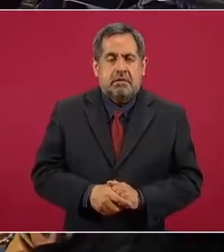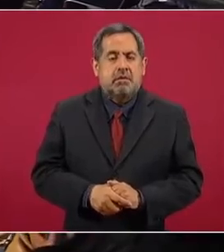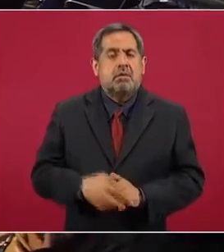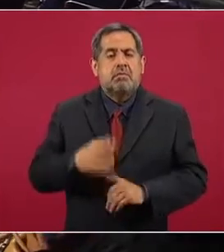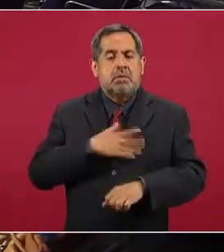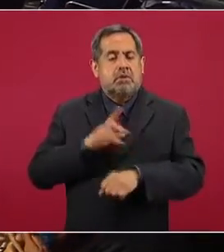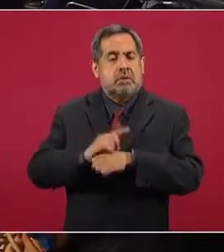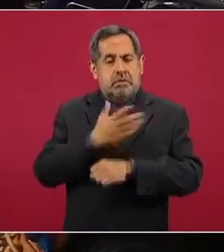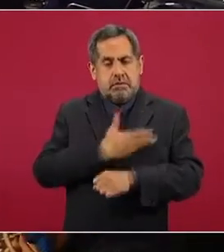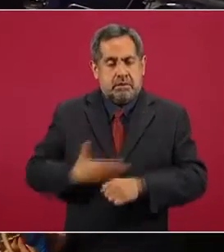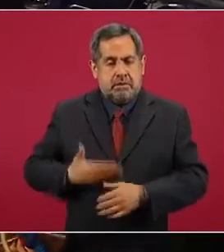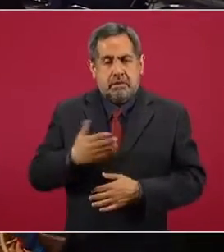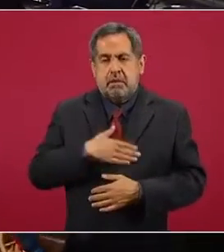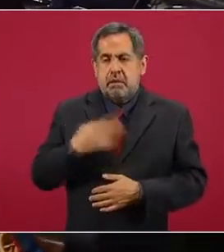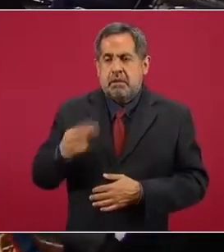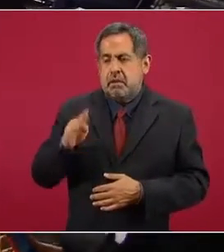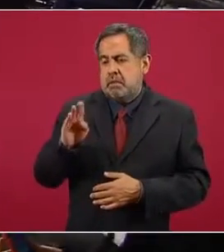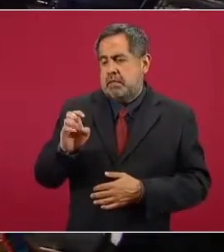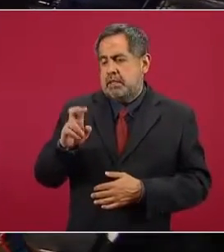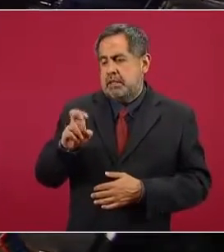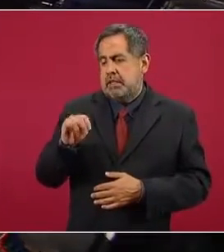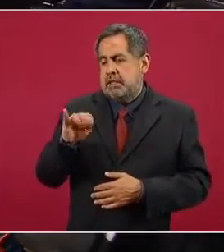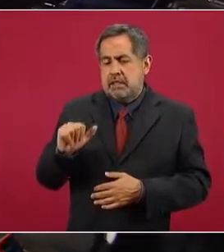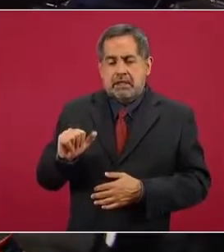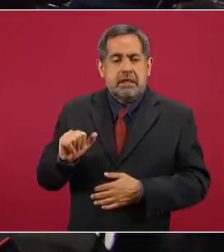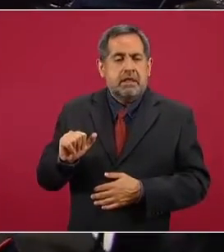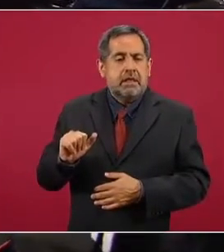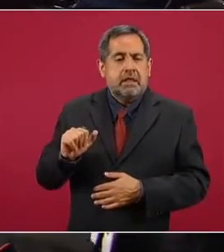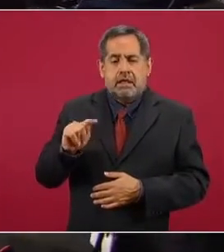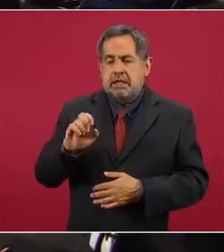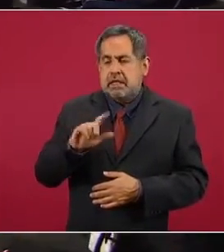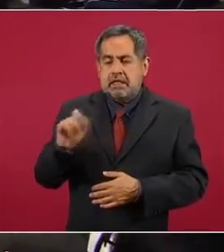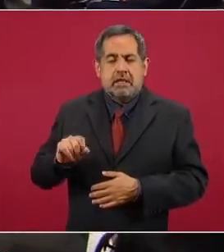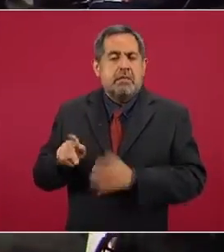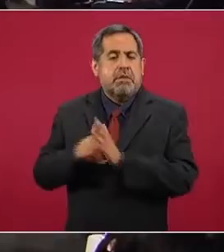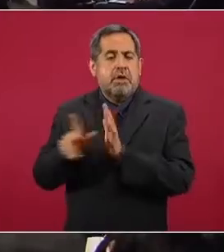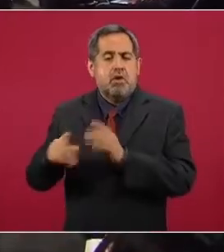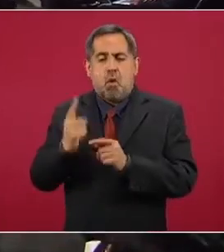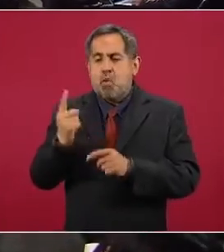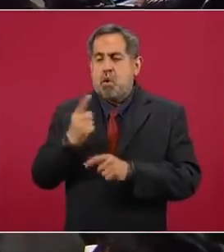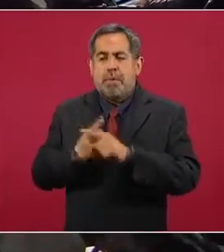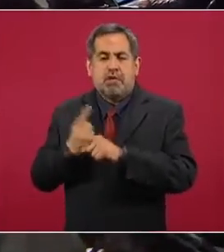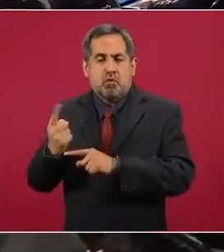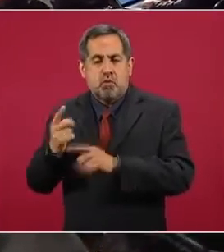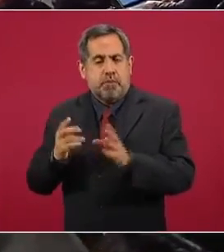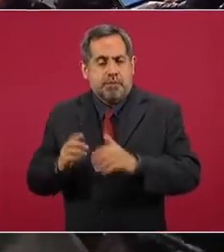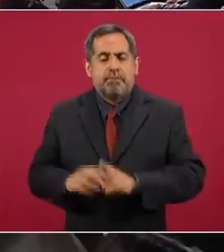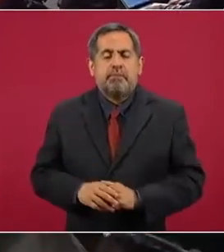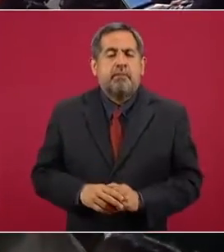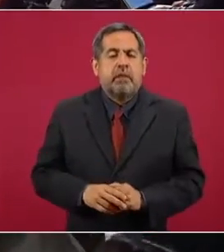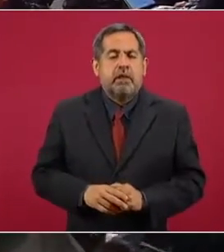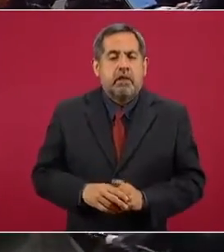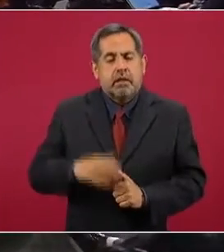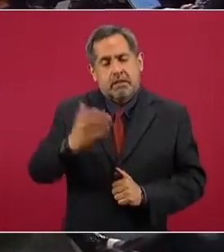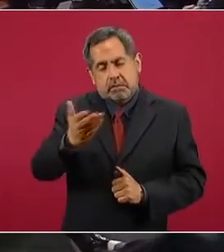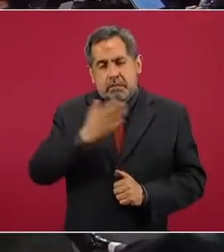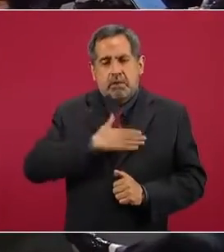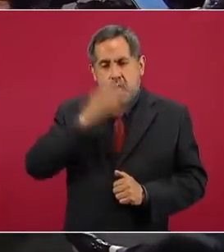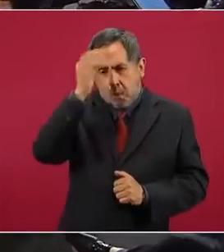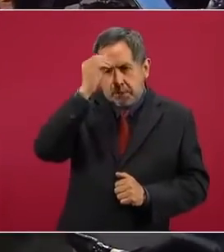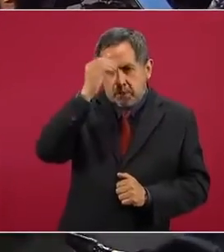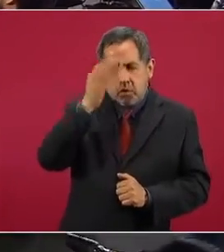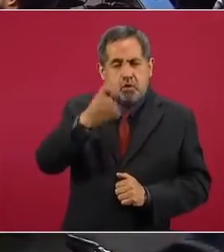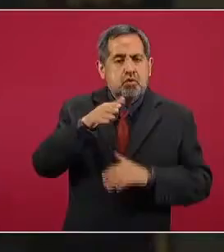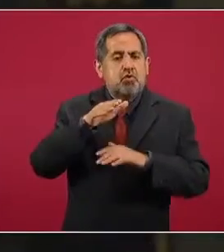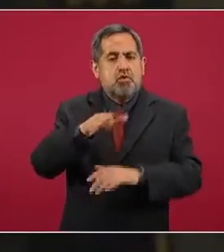Buenos días, presidente. Berenice Telles, del Diario Nacional 1+1. Quisiera pedirle su opinión